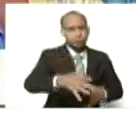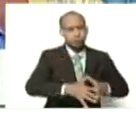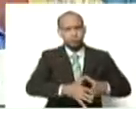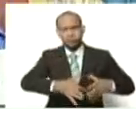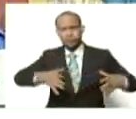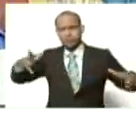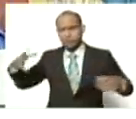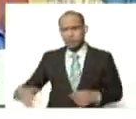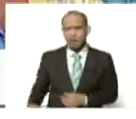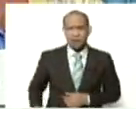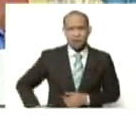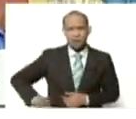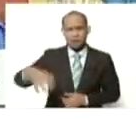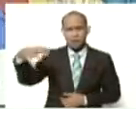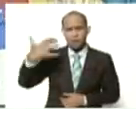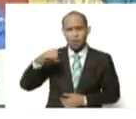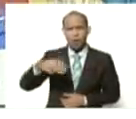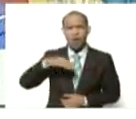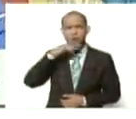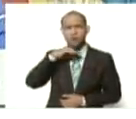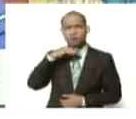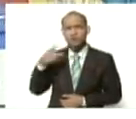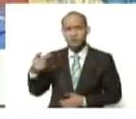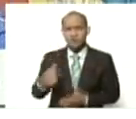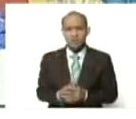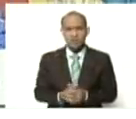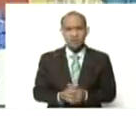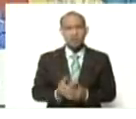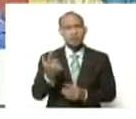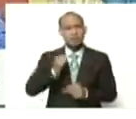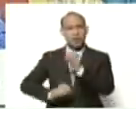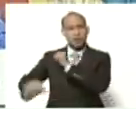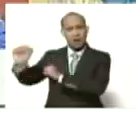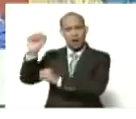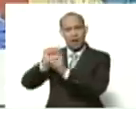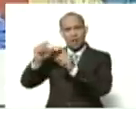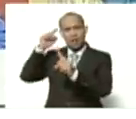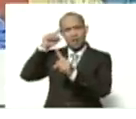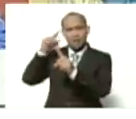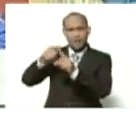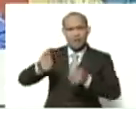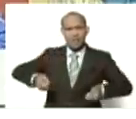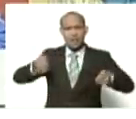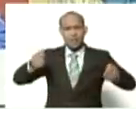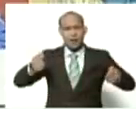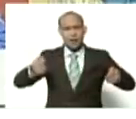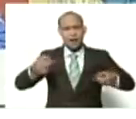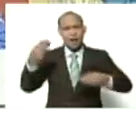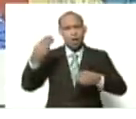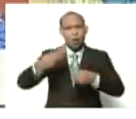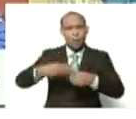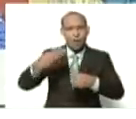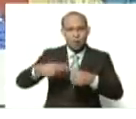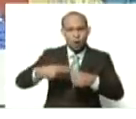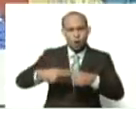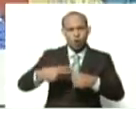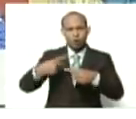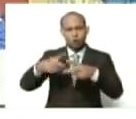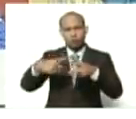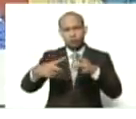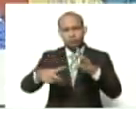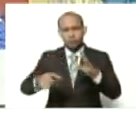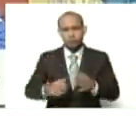riqueza que se logró gracias a la defensa del mercado petrolero, de los precios petroleros.